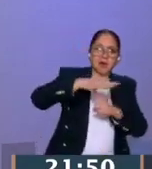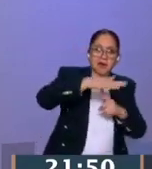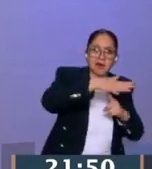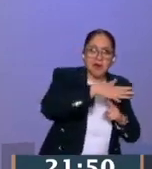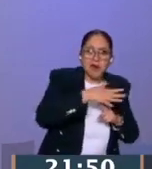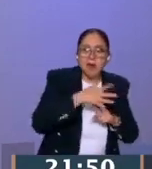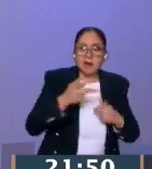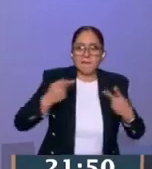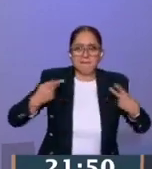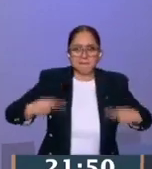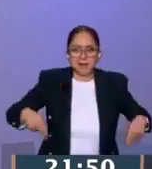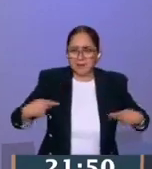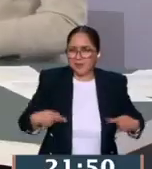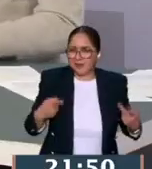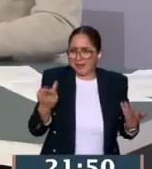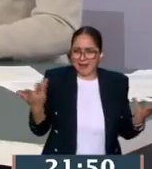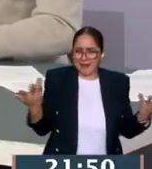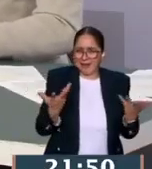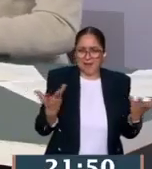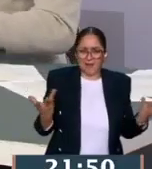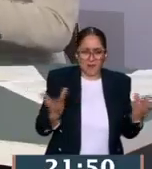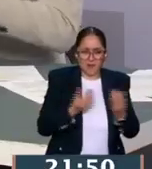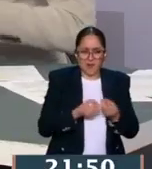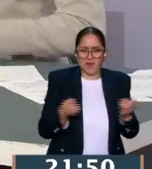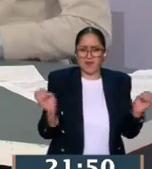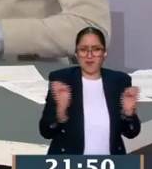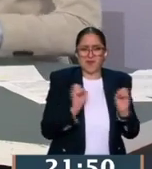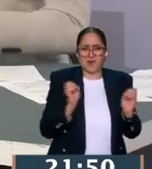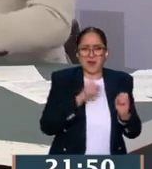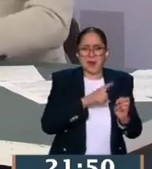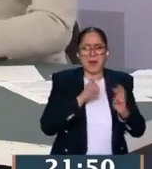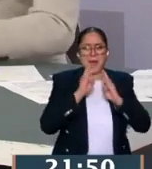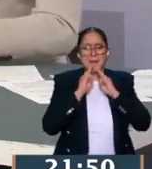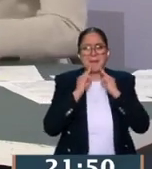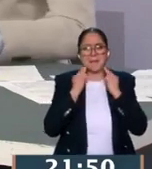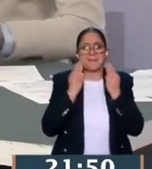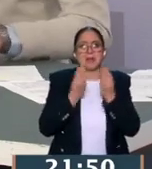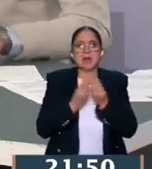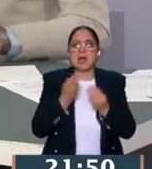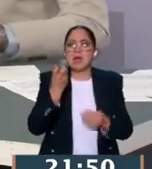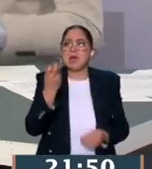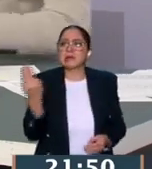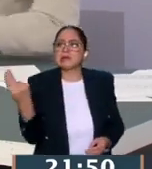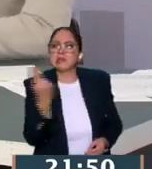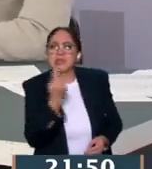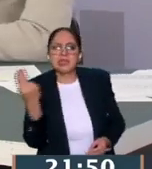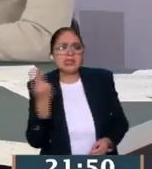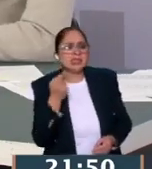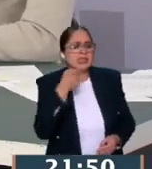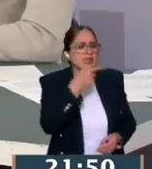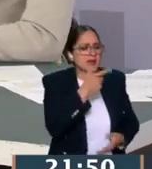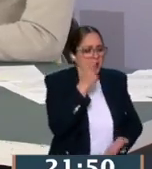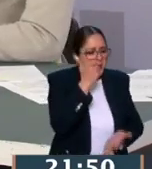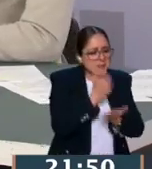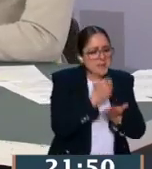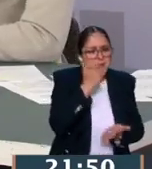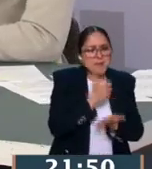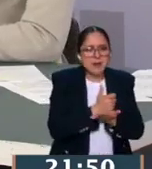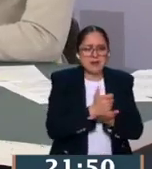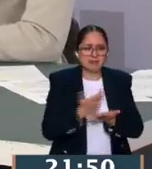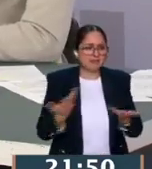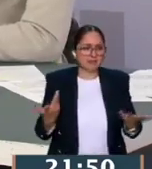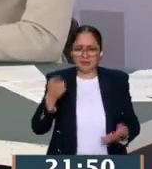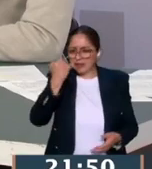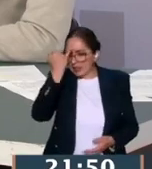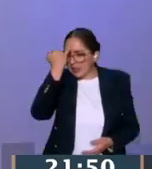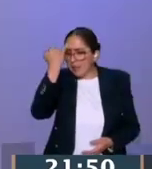estaban involucradas en el crimen organizado. Esa sed de sangre que tienen algunos contra una